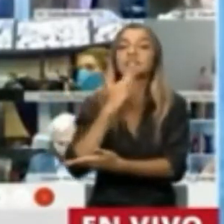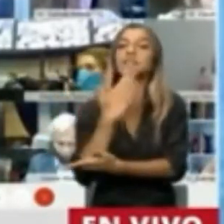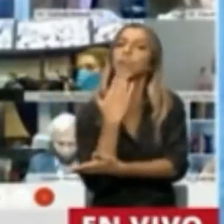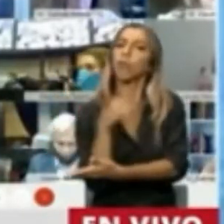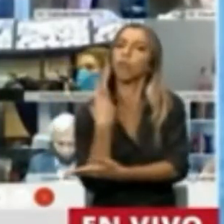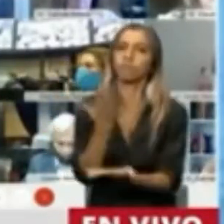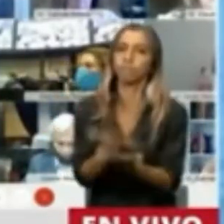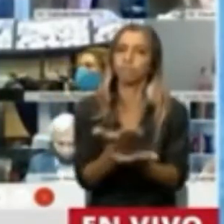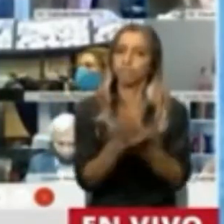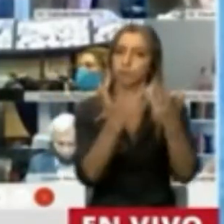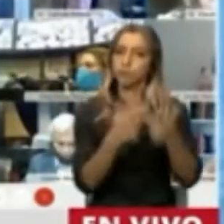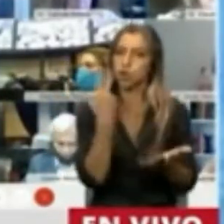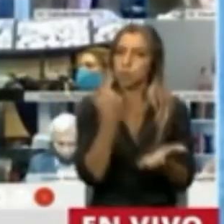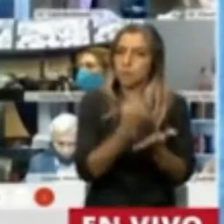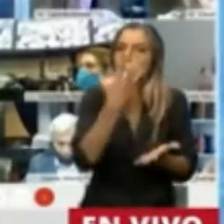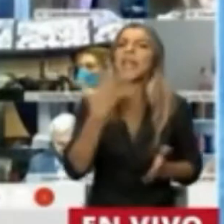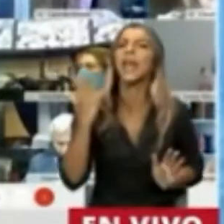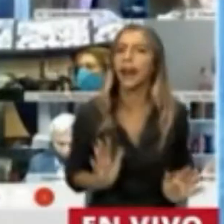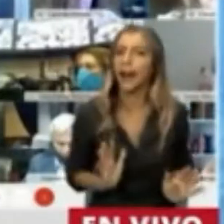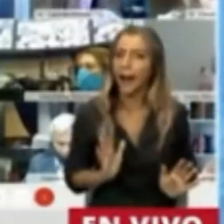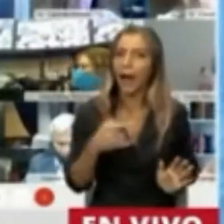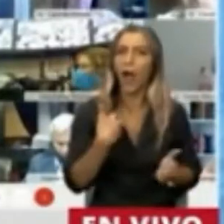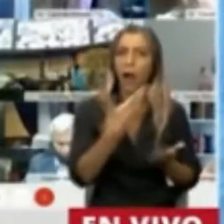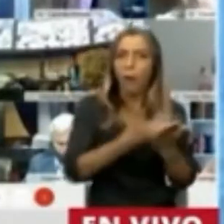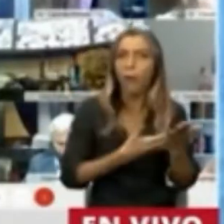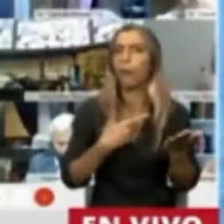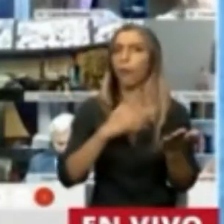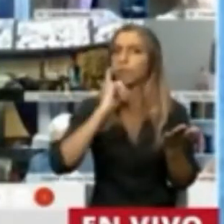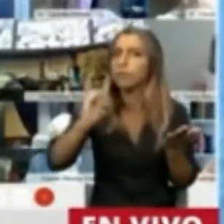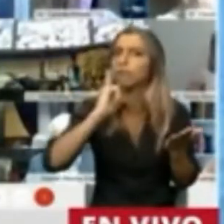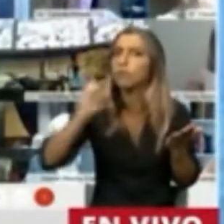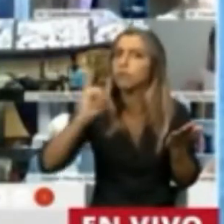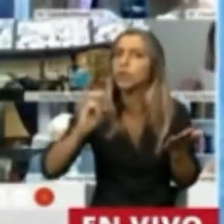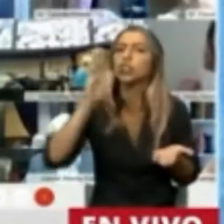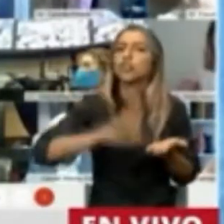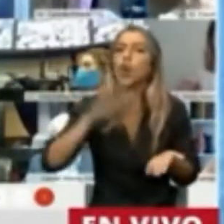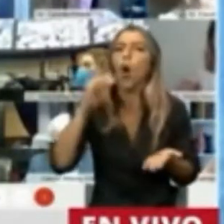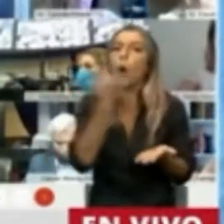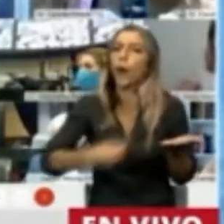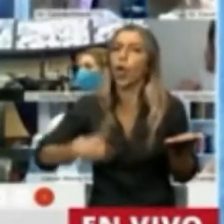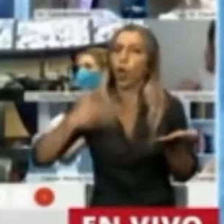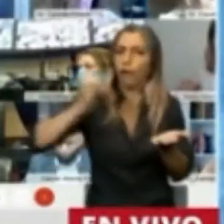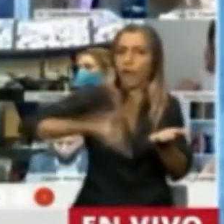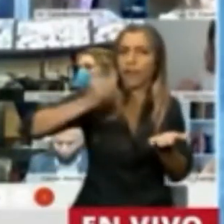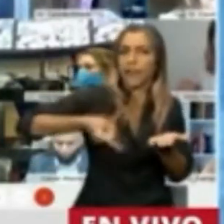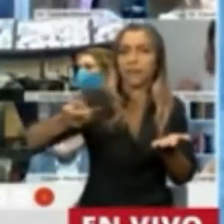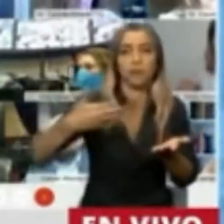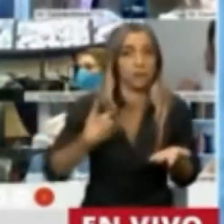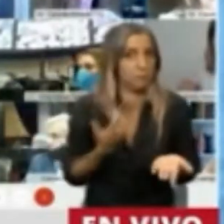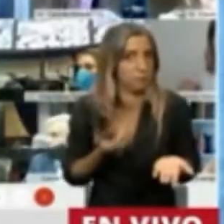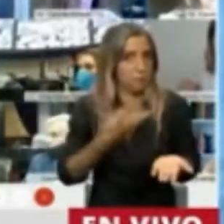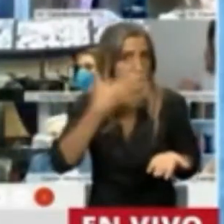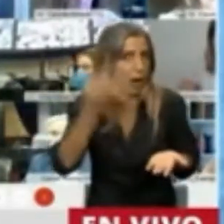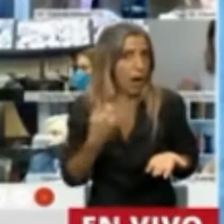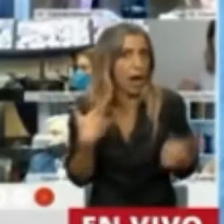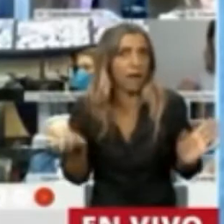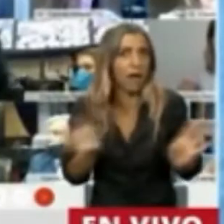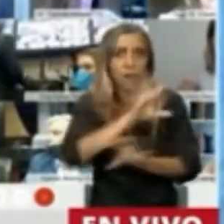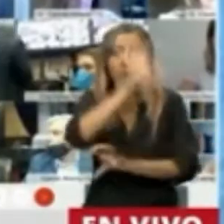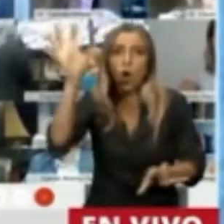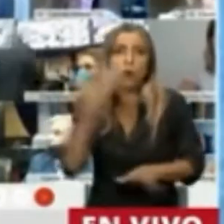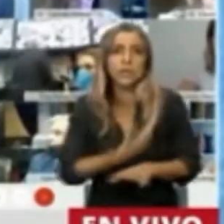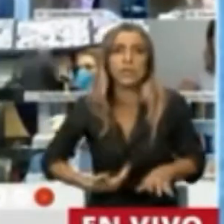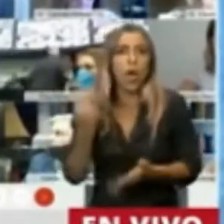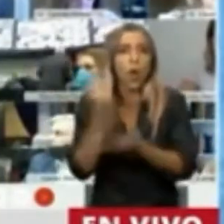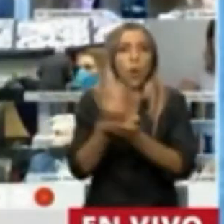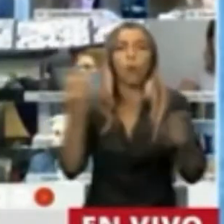nuestro primer proyecto denunciando estas arbitrariedades, estas decisiones ilegales que no les da la Constitución a ningún gobernador y